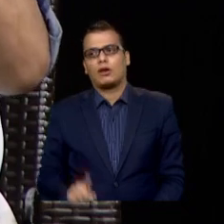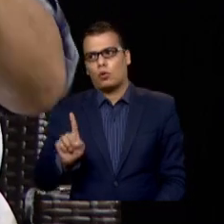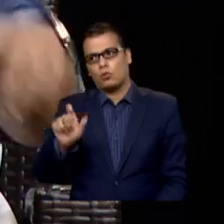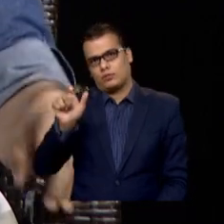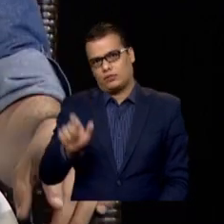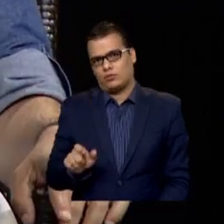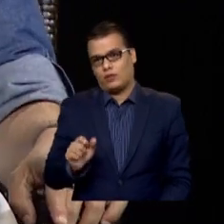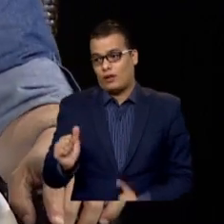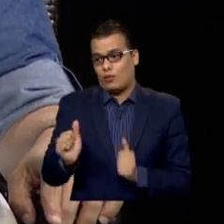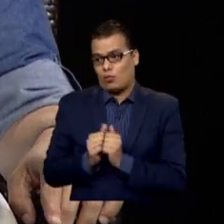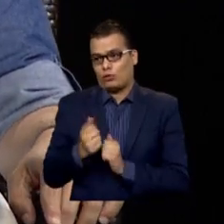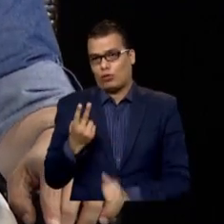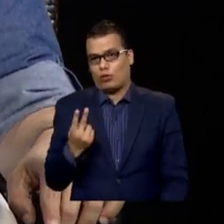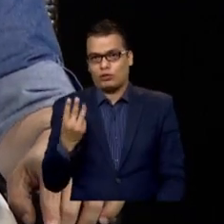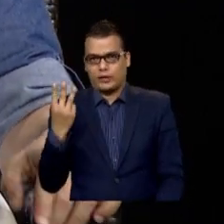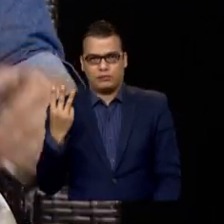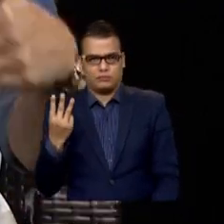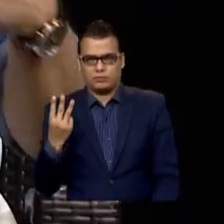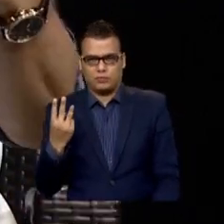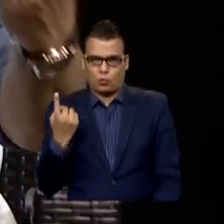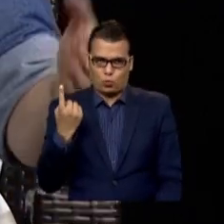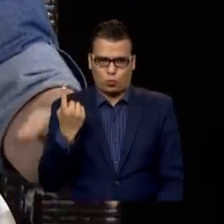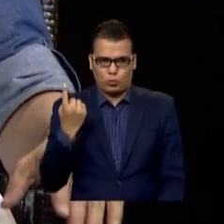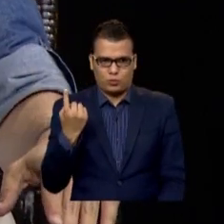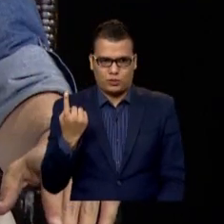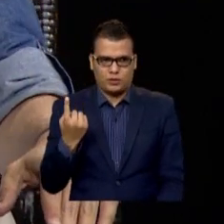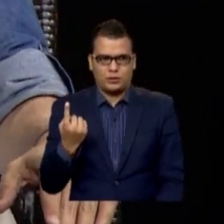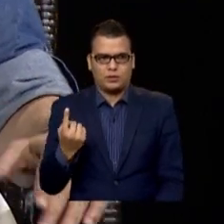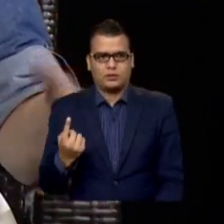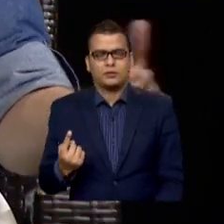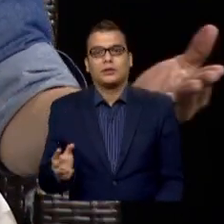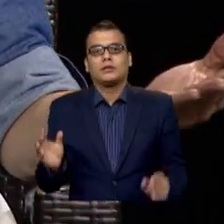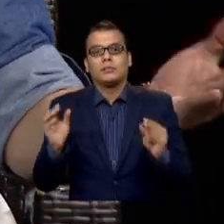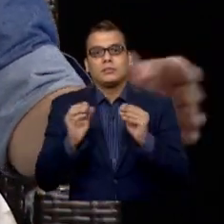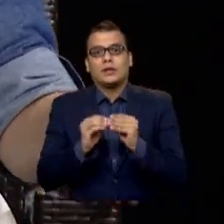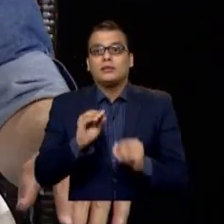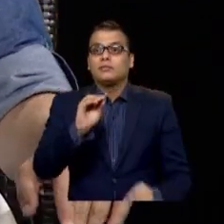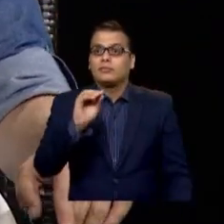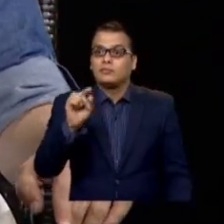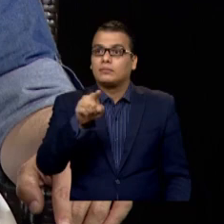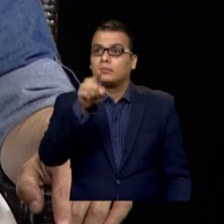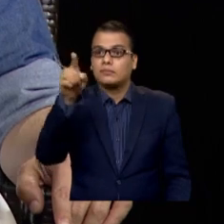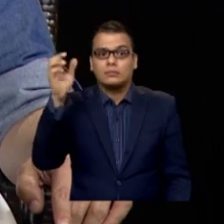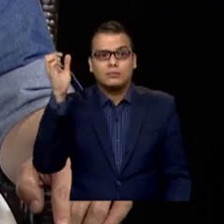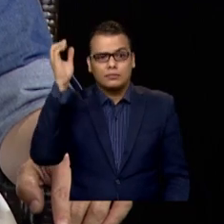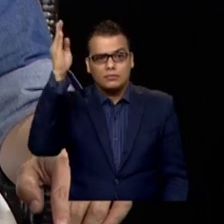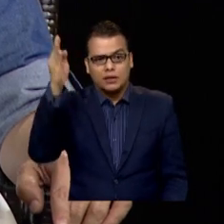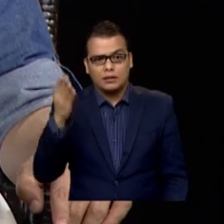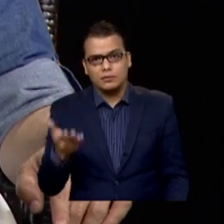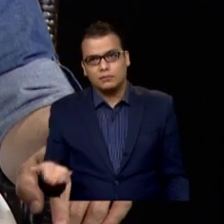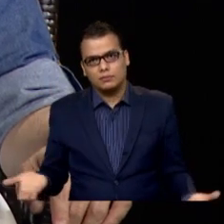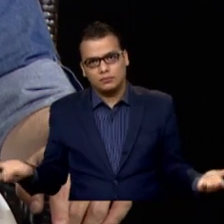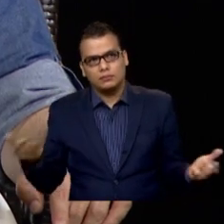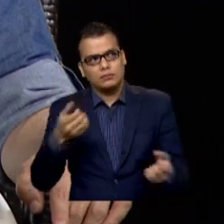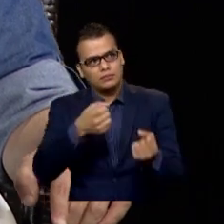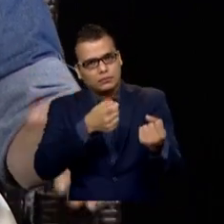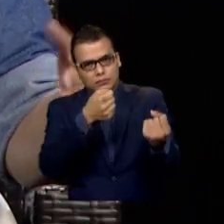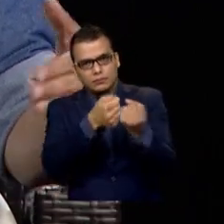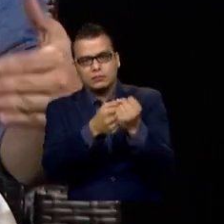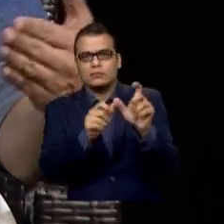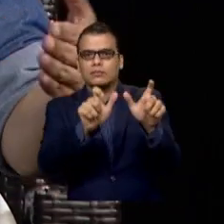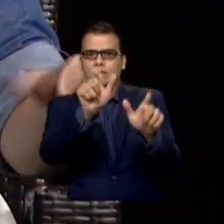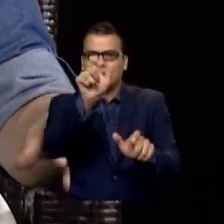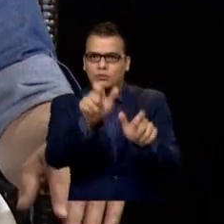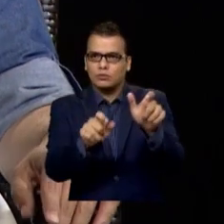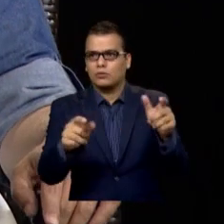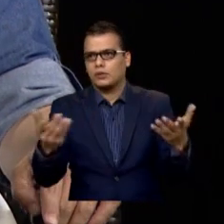únicamente una persona por familia. Hemos insistido a la banca, que sea esta una vez una oportunidad para decirle a los bancos que